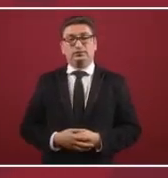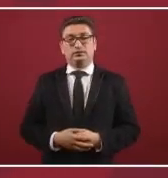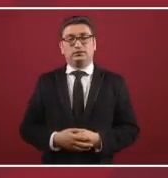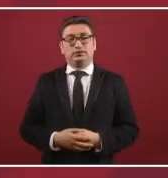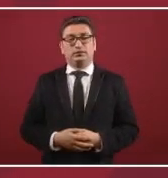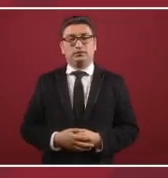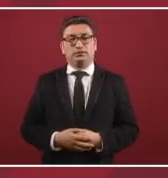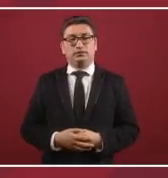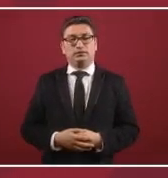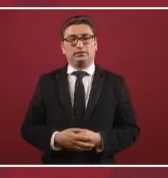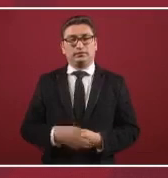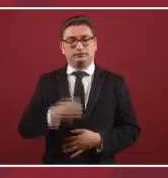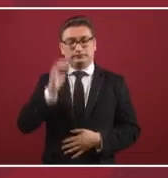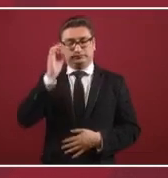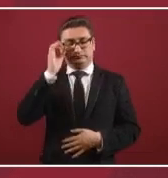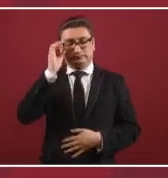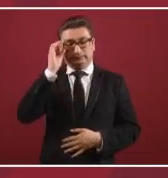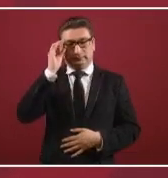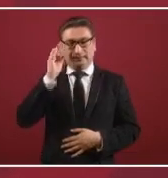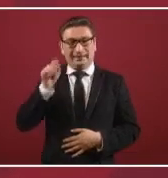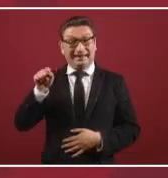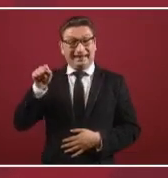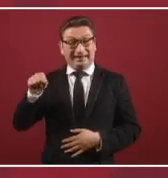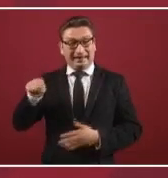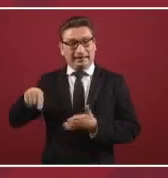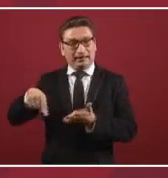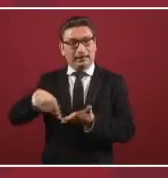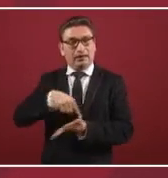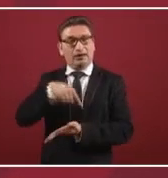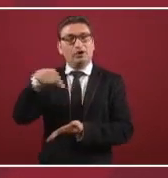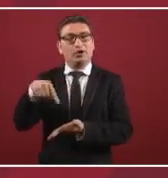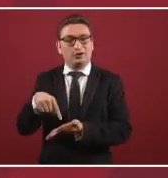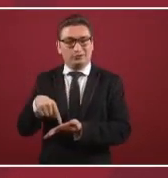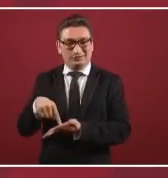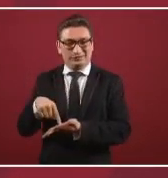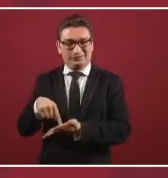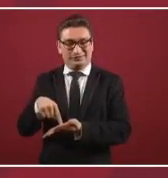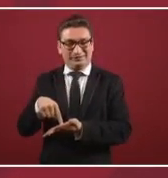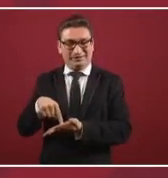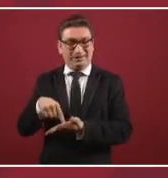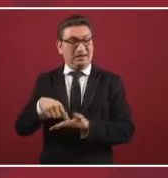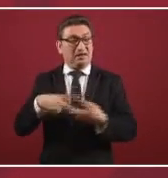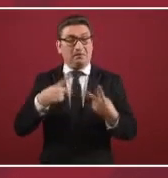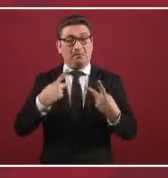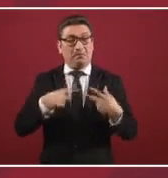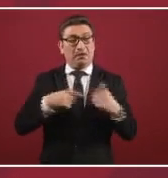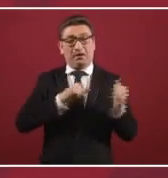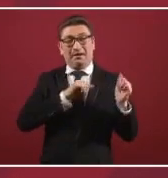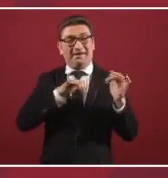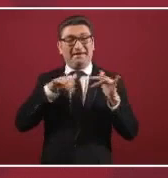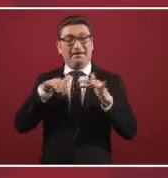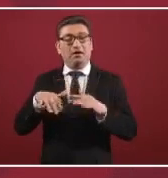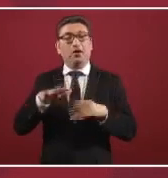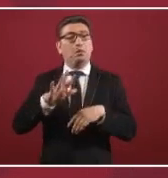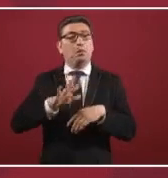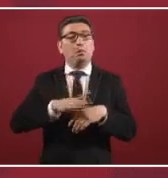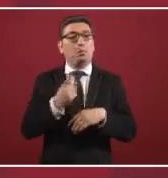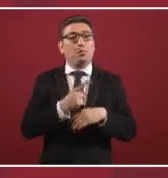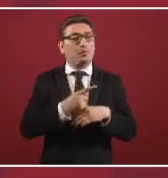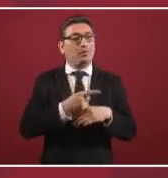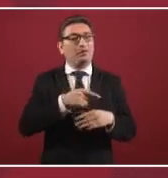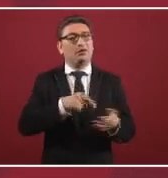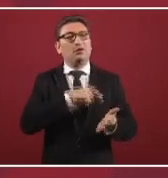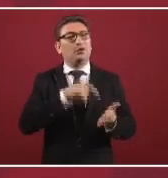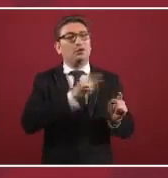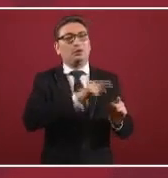era el sitio que protegía a los que luchaban por las